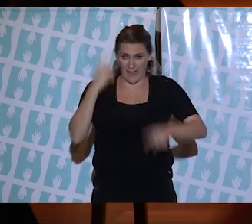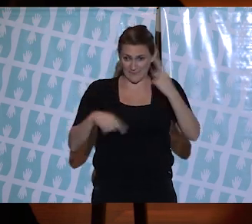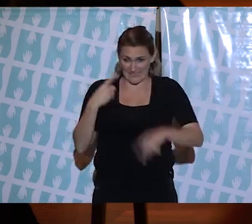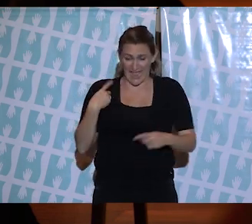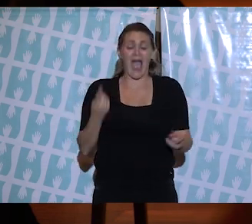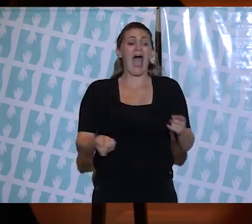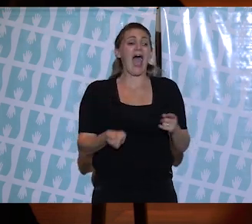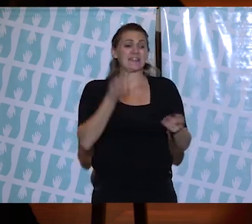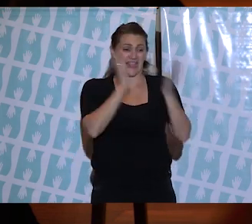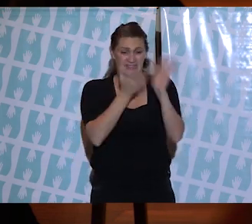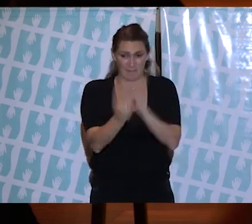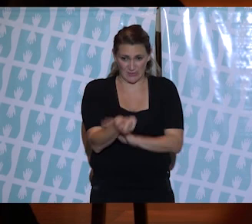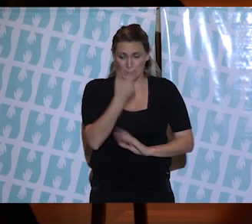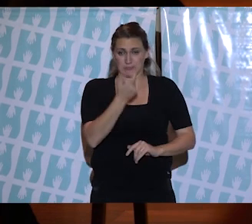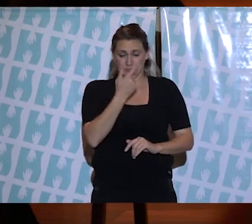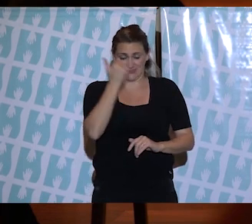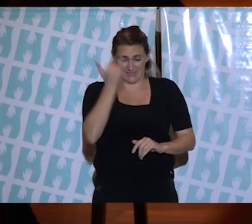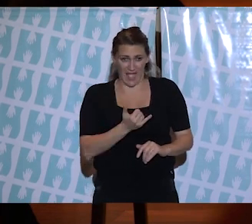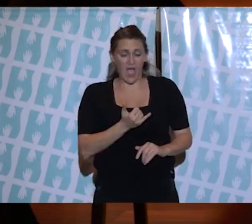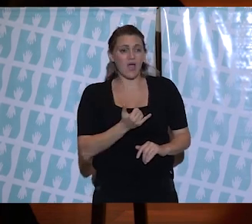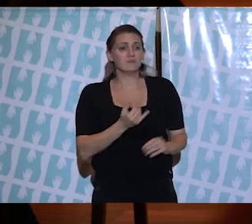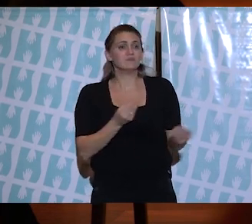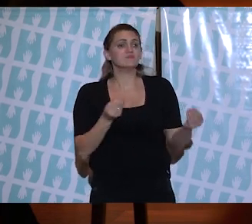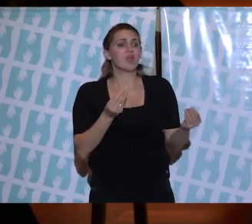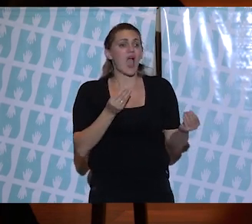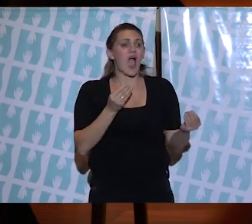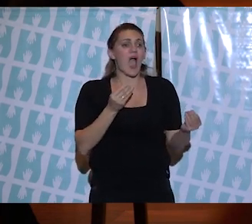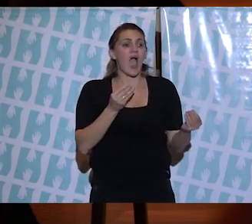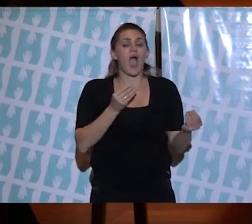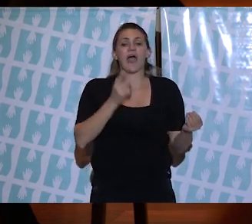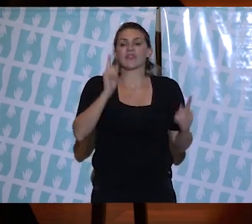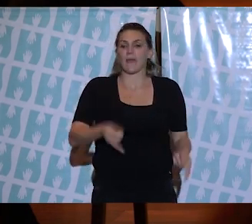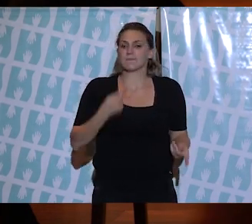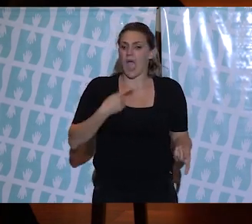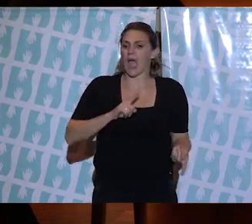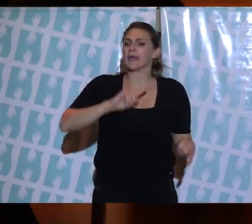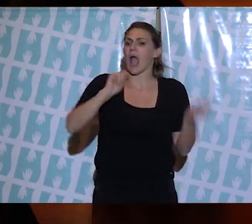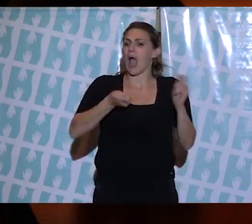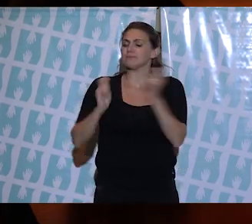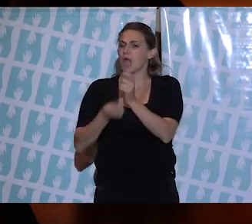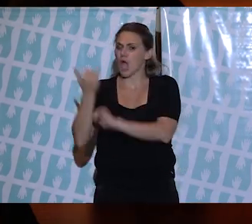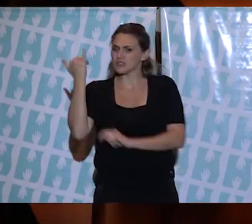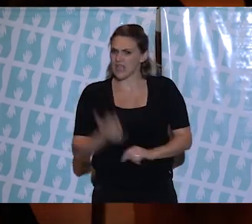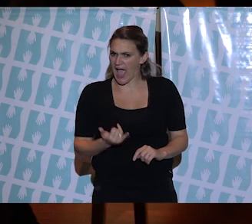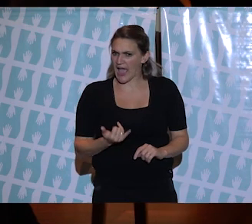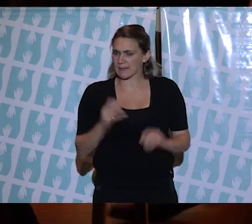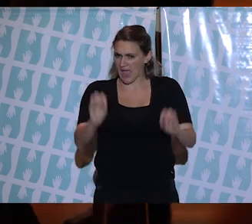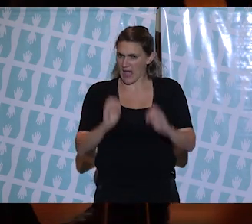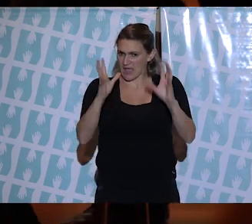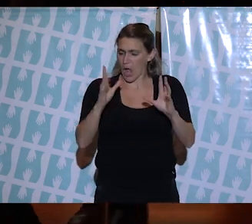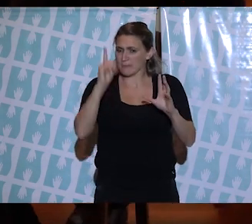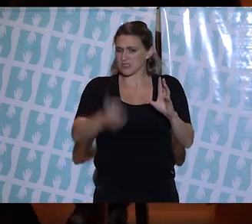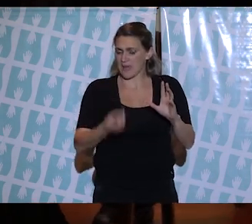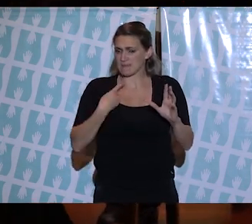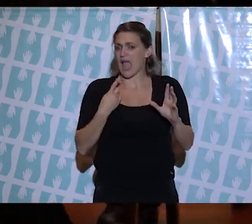dopamina, no también influye sobre fluctuaciones no motoras. Por supuesto. ¿Y cuáles serían? Yo les cuento una anécdota. Una